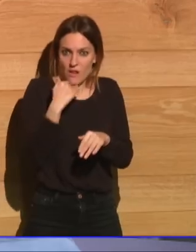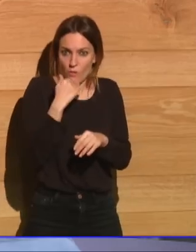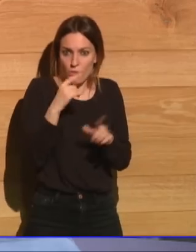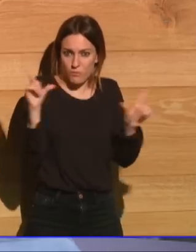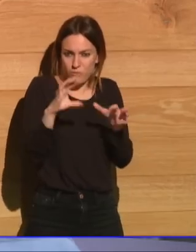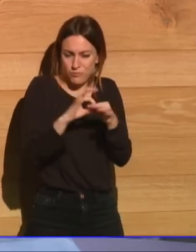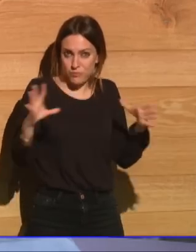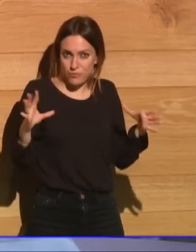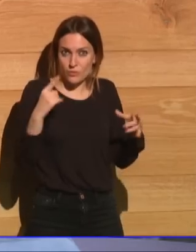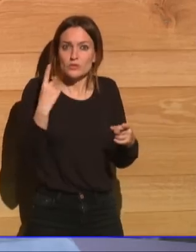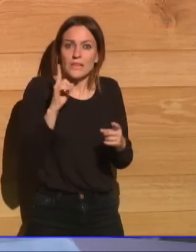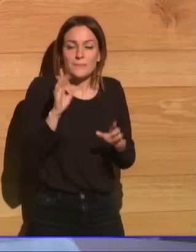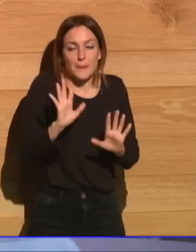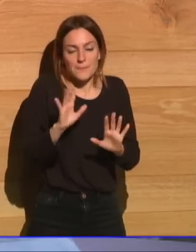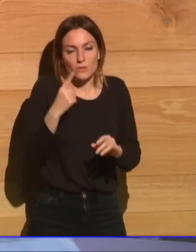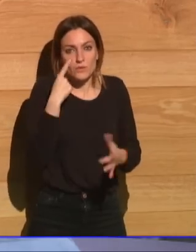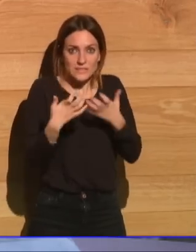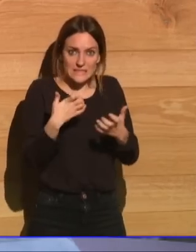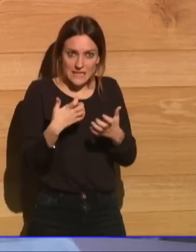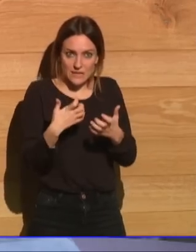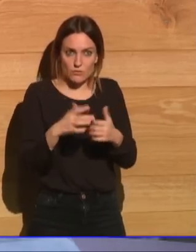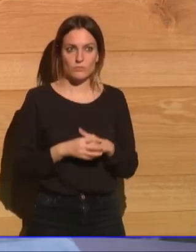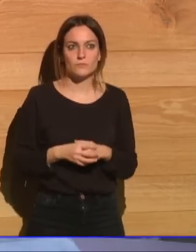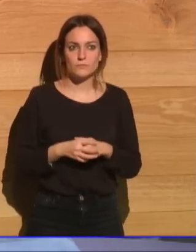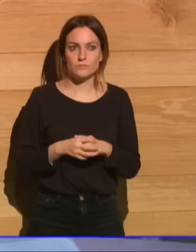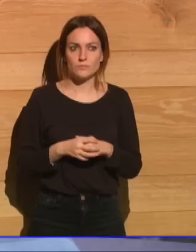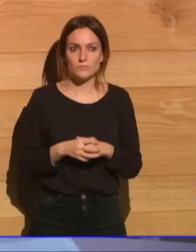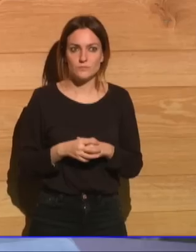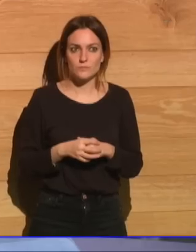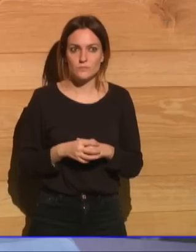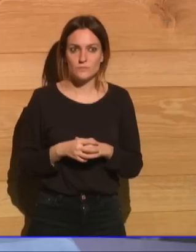que es enormemente estético, en el mejor sentido posible, porque en ese momento se le